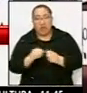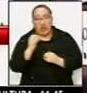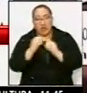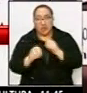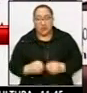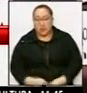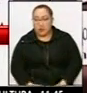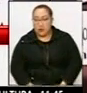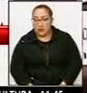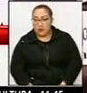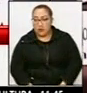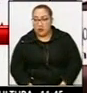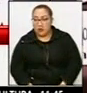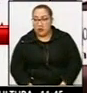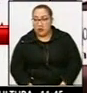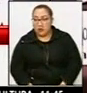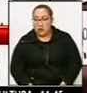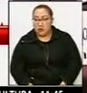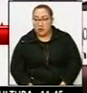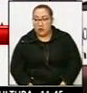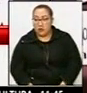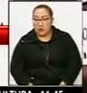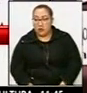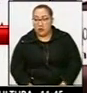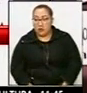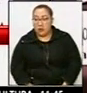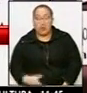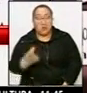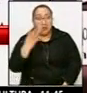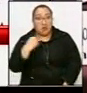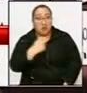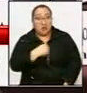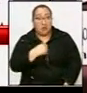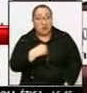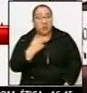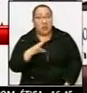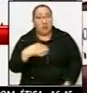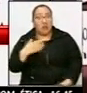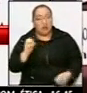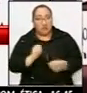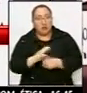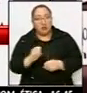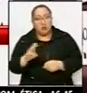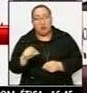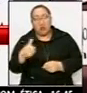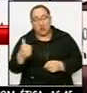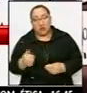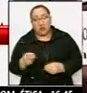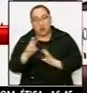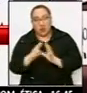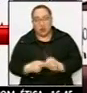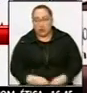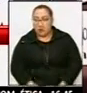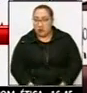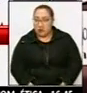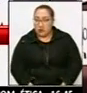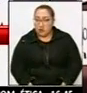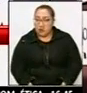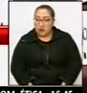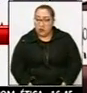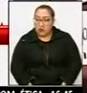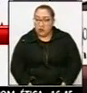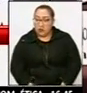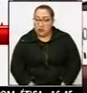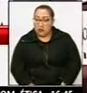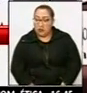artesanía. Imagínense experiencias propias que visitando y articulando se pueden replicar en otras regiones del país donde produce café,